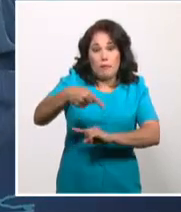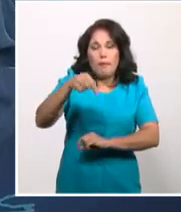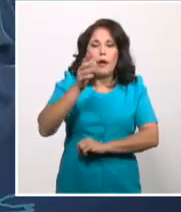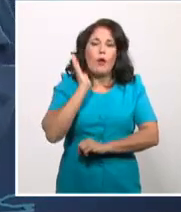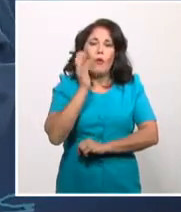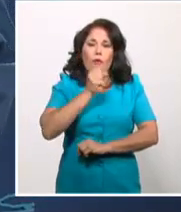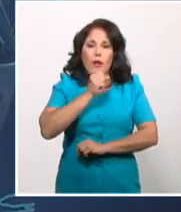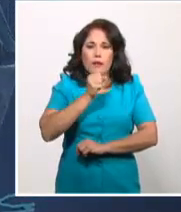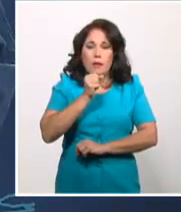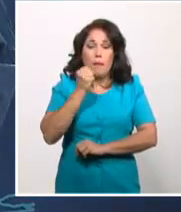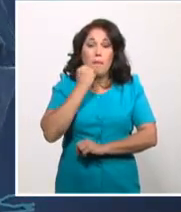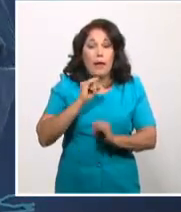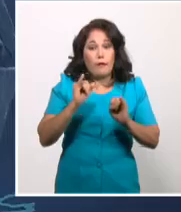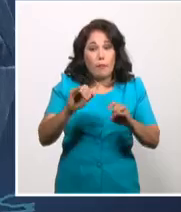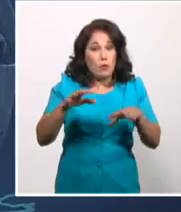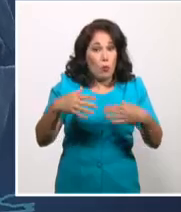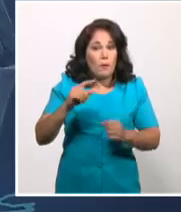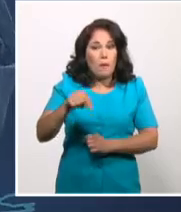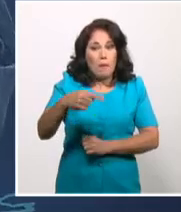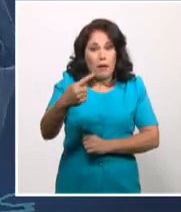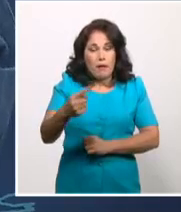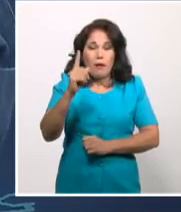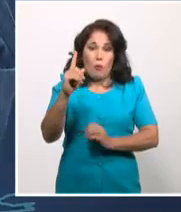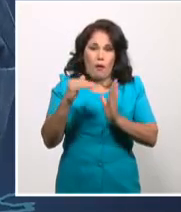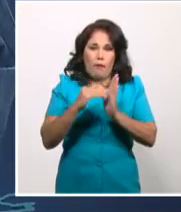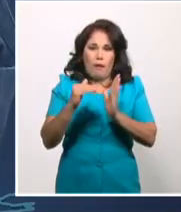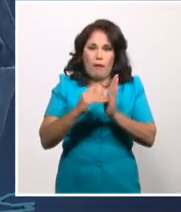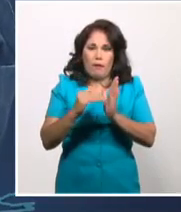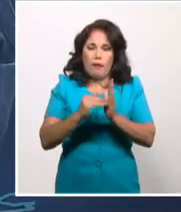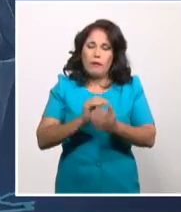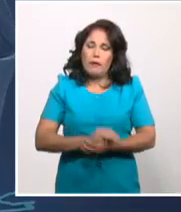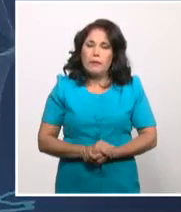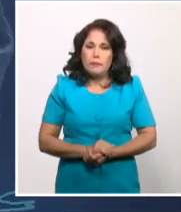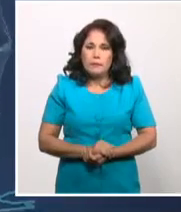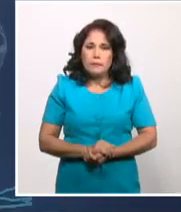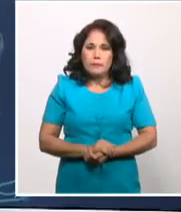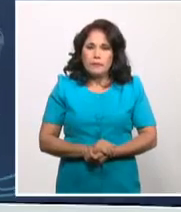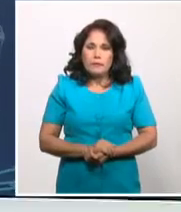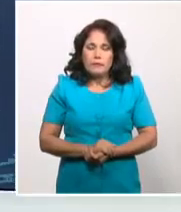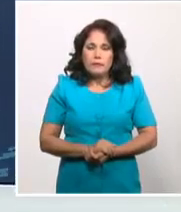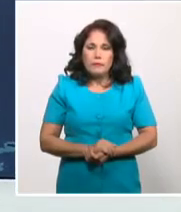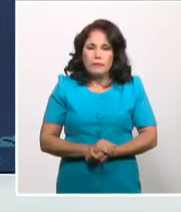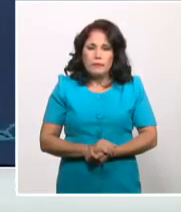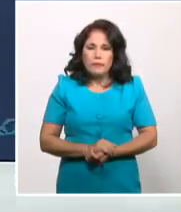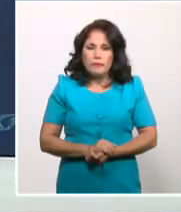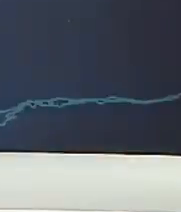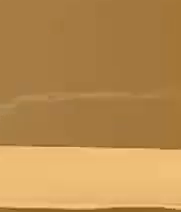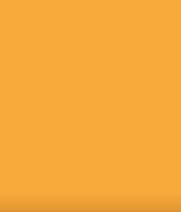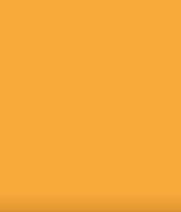prensa. Usted tendrá más informaciones a la 1 en nuestro noticiero de domingo.